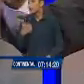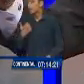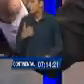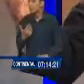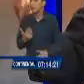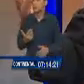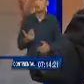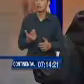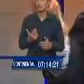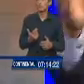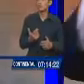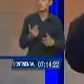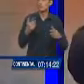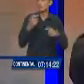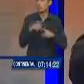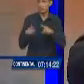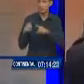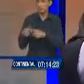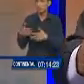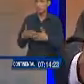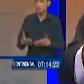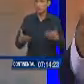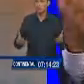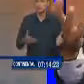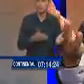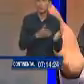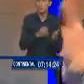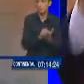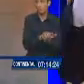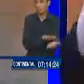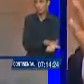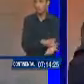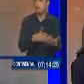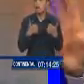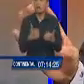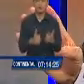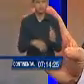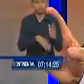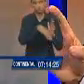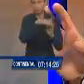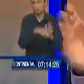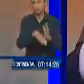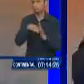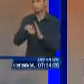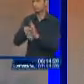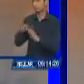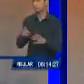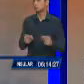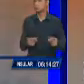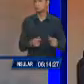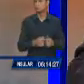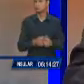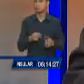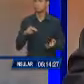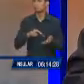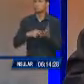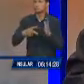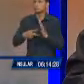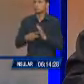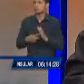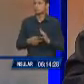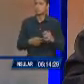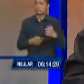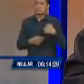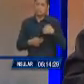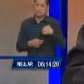están invertidos en mercados, en proyectos de alta rentabilidad y alta seguridad. O sea, no hay que